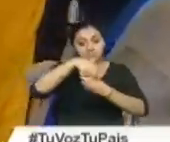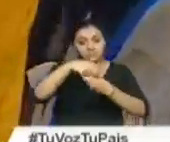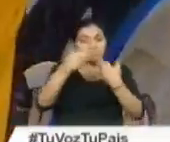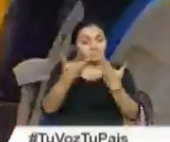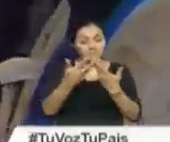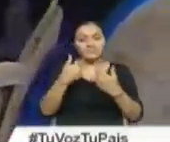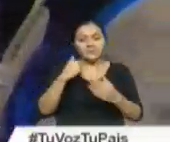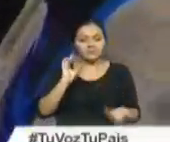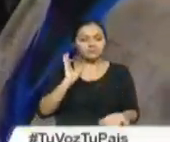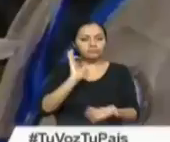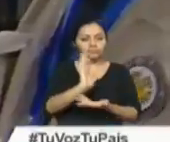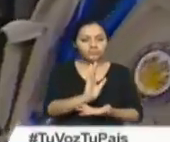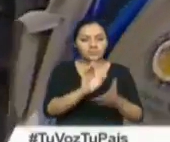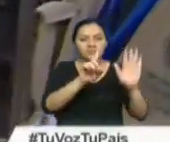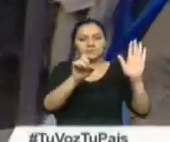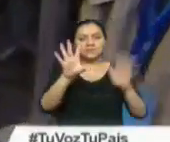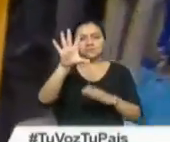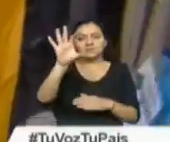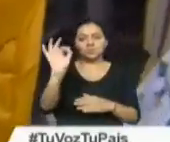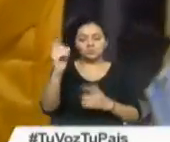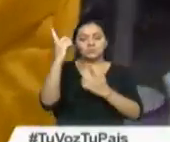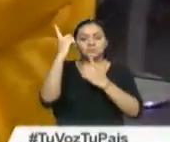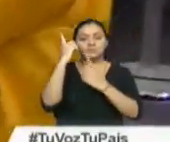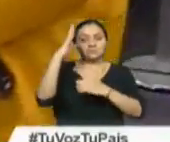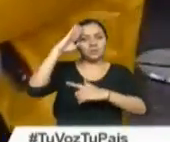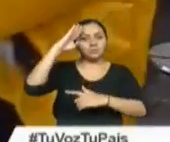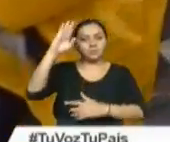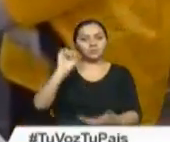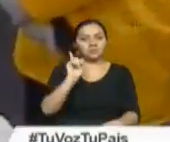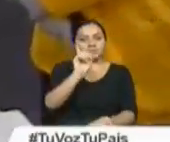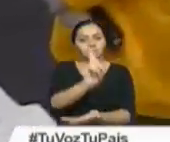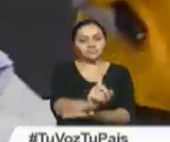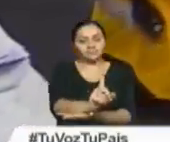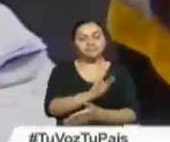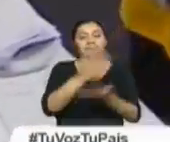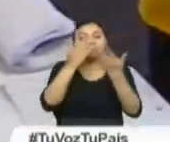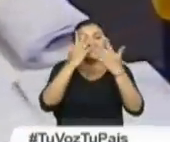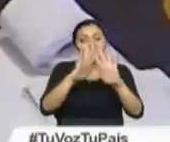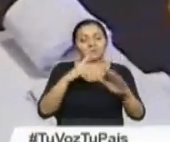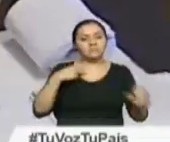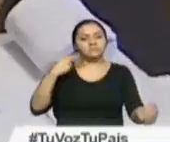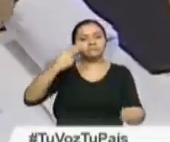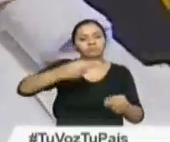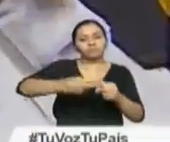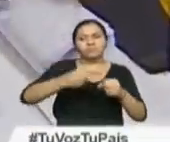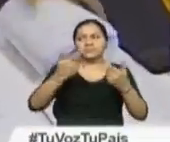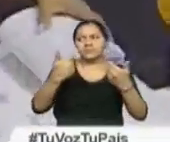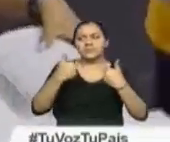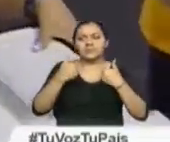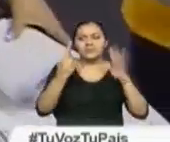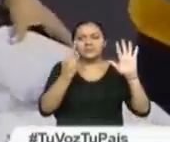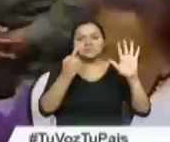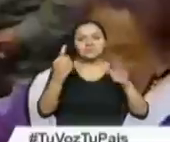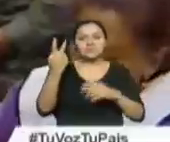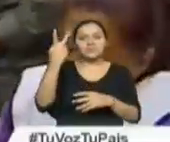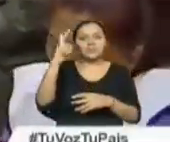de 650 miembros de Fuerzas Armadas y Policía Nacional. Además participaron alrededor de 620 funcionarios